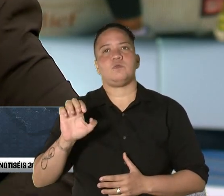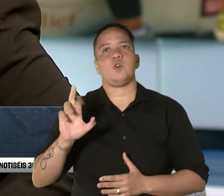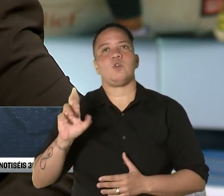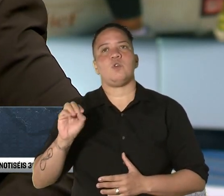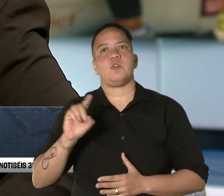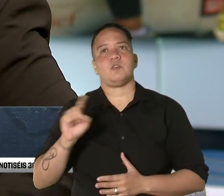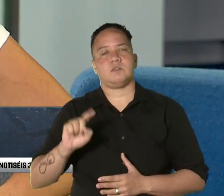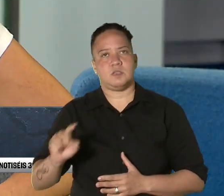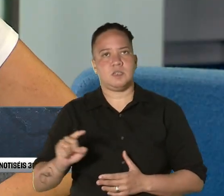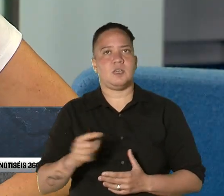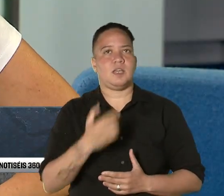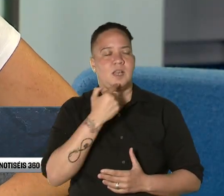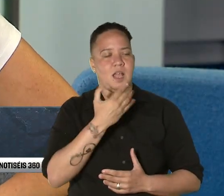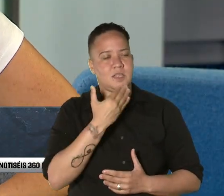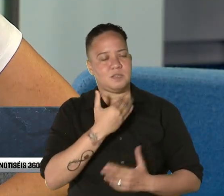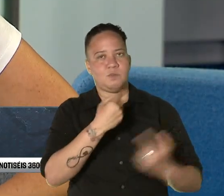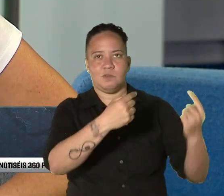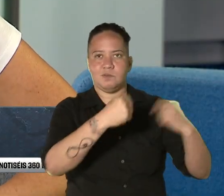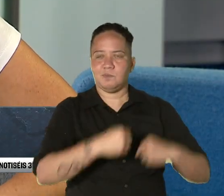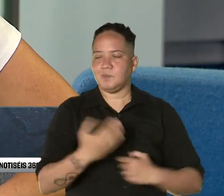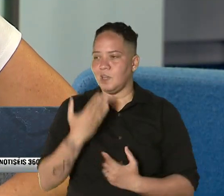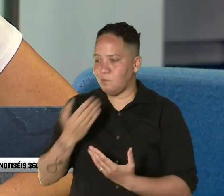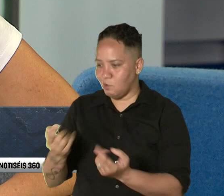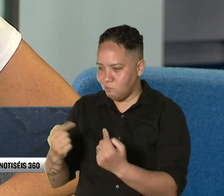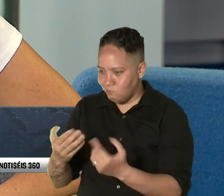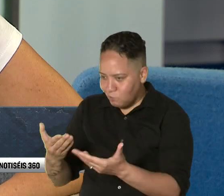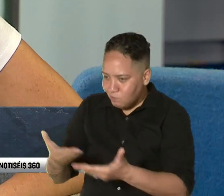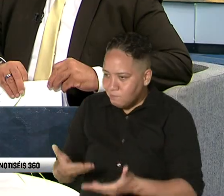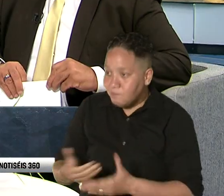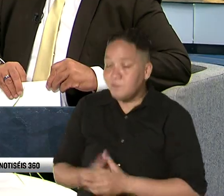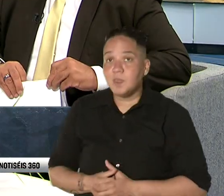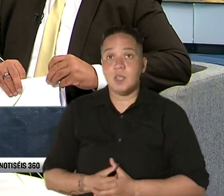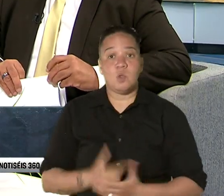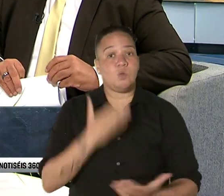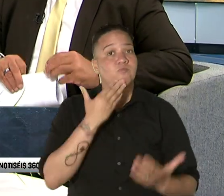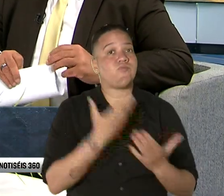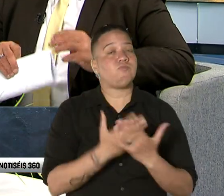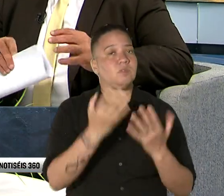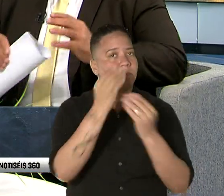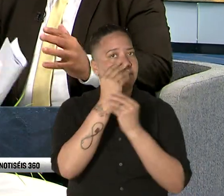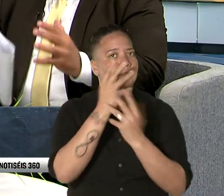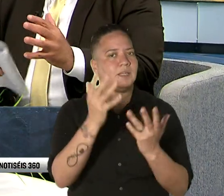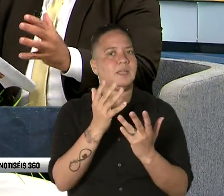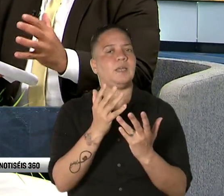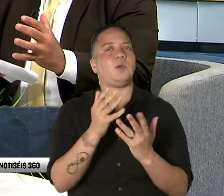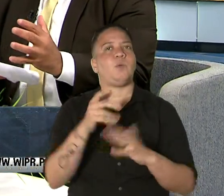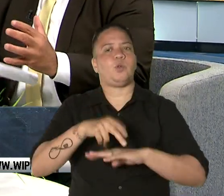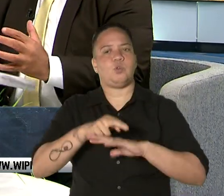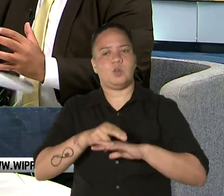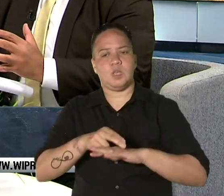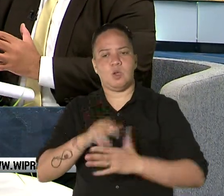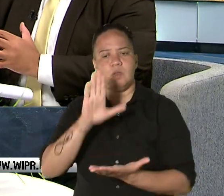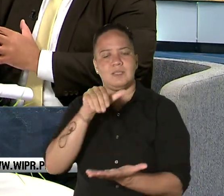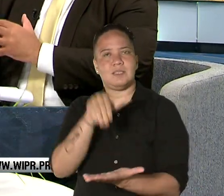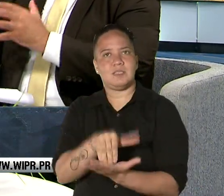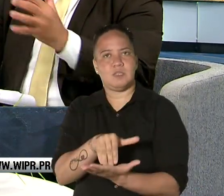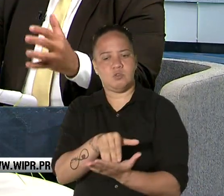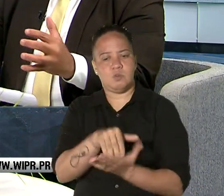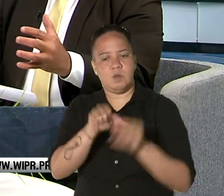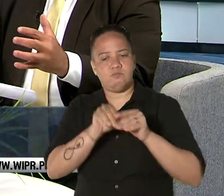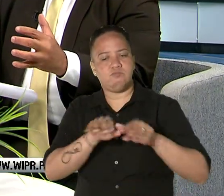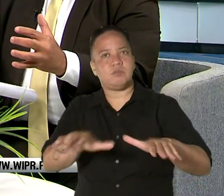damos la bienvenida Gracias por acompañarnos Gracias por invitarme esto es excelente noticia que Puerto Rico sea El Punto de partida la referencia para